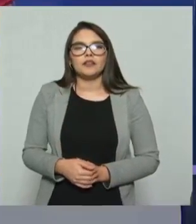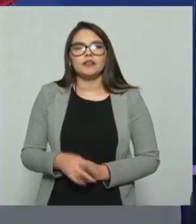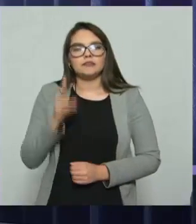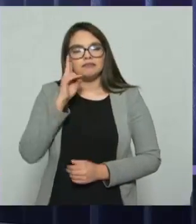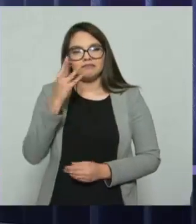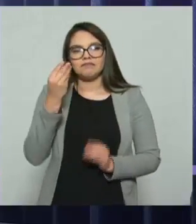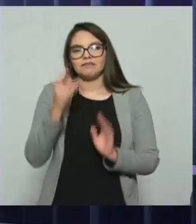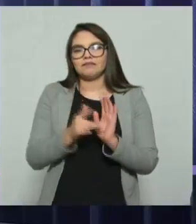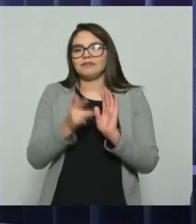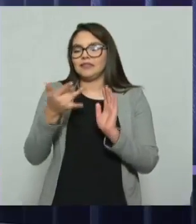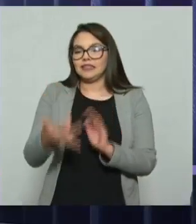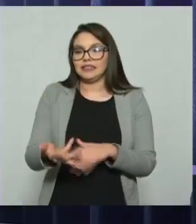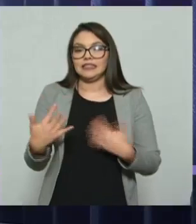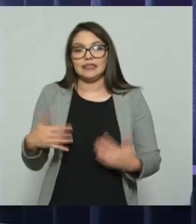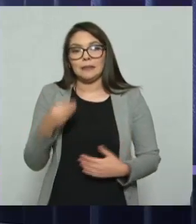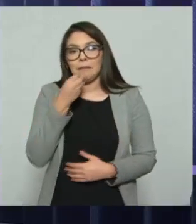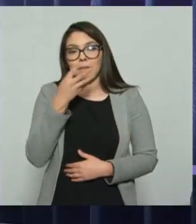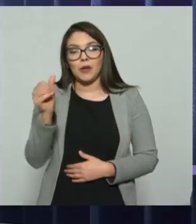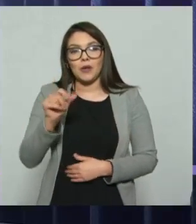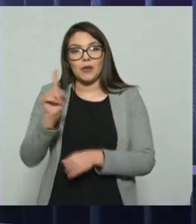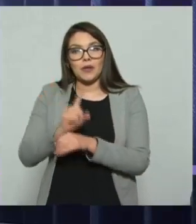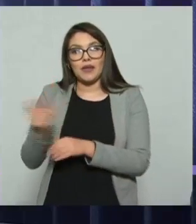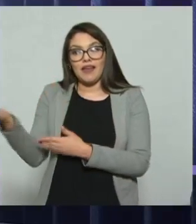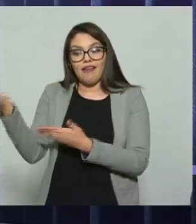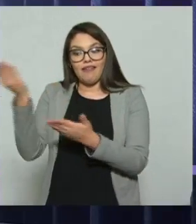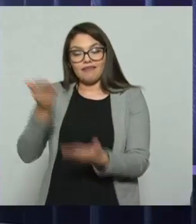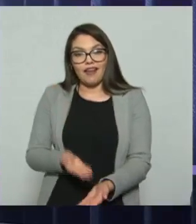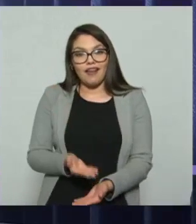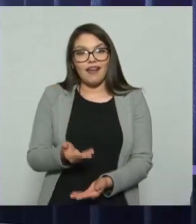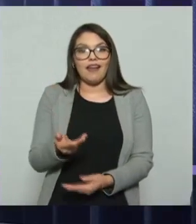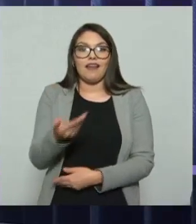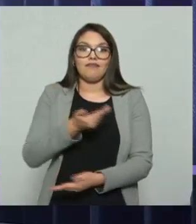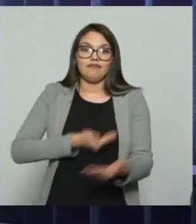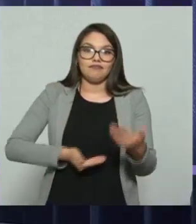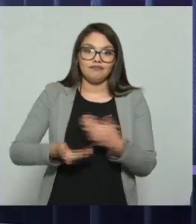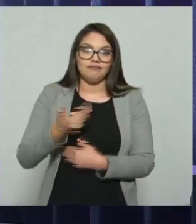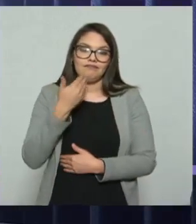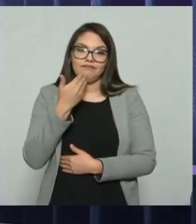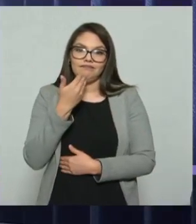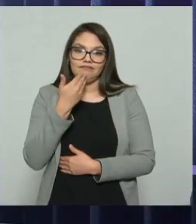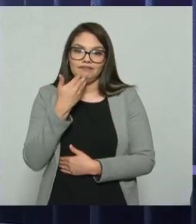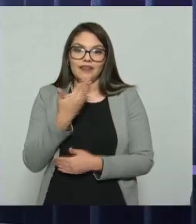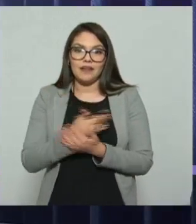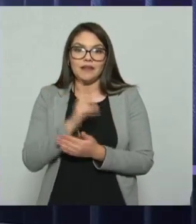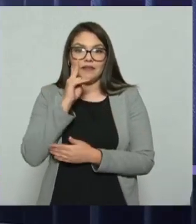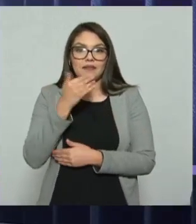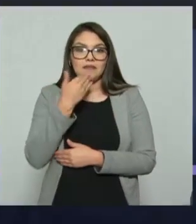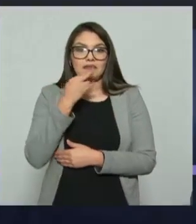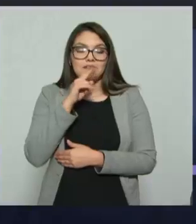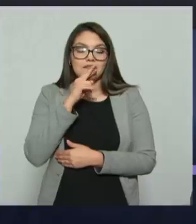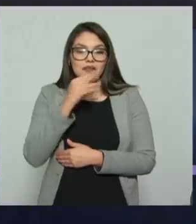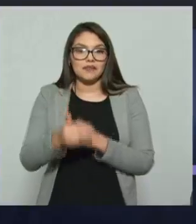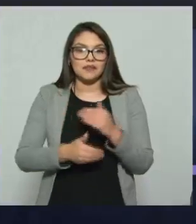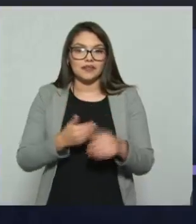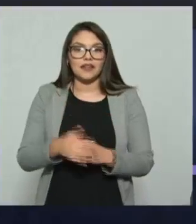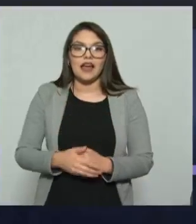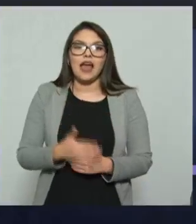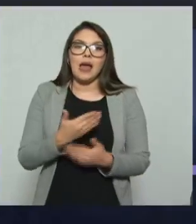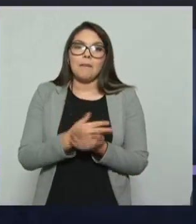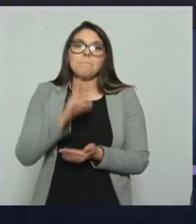verdad. Es increíble, Luis, que lo hayas traído, que nos lo compartas, ¿no? Y bueno, que tenga resultado. Lo importante